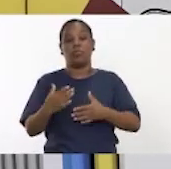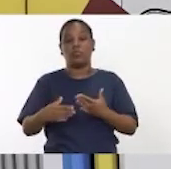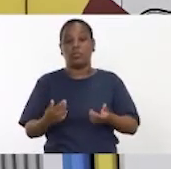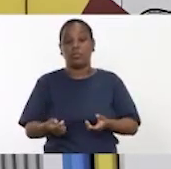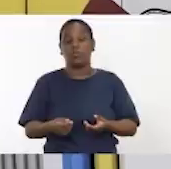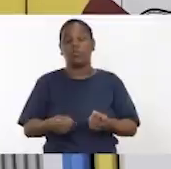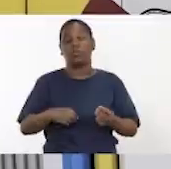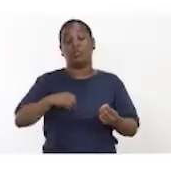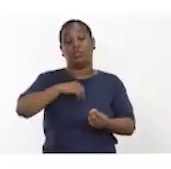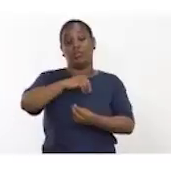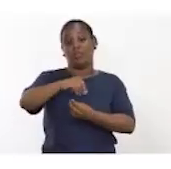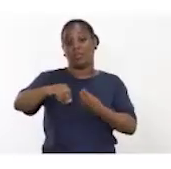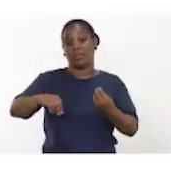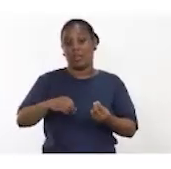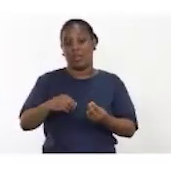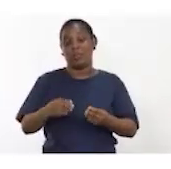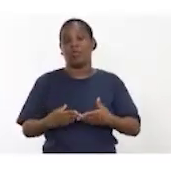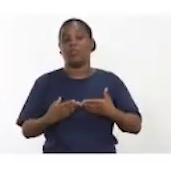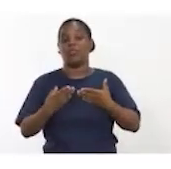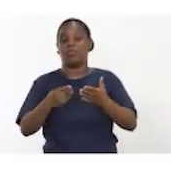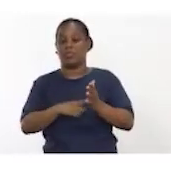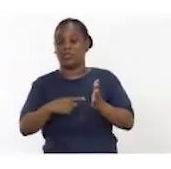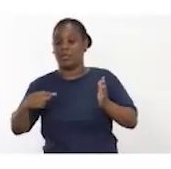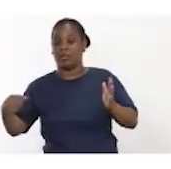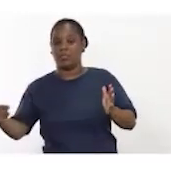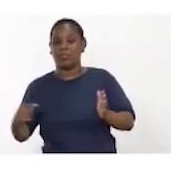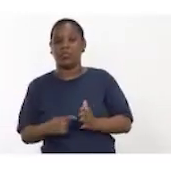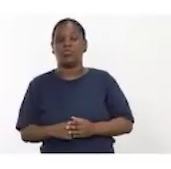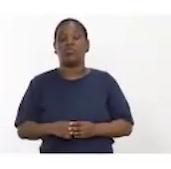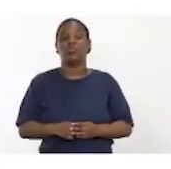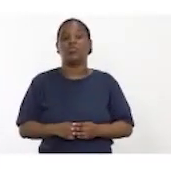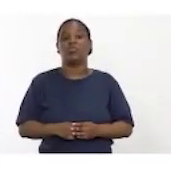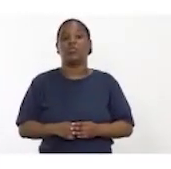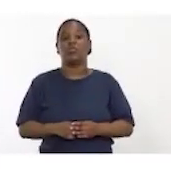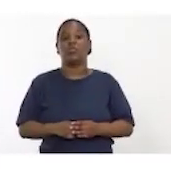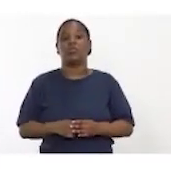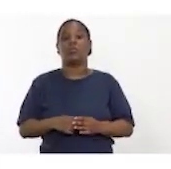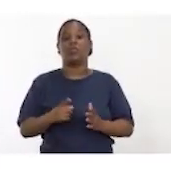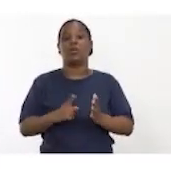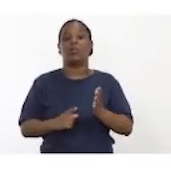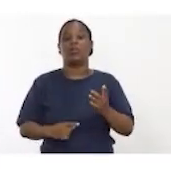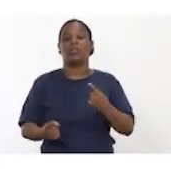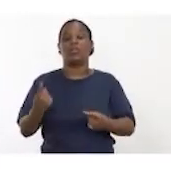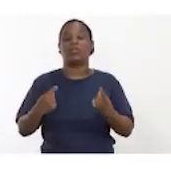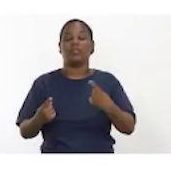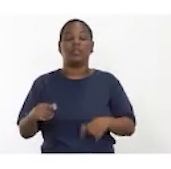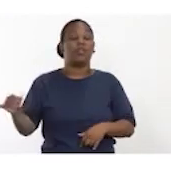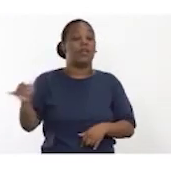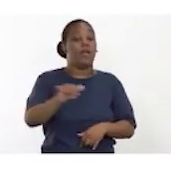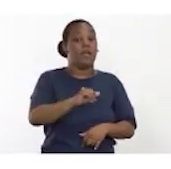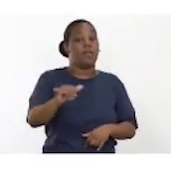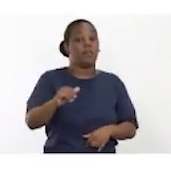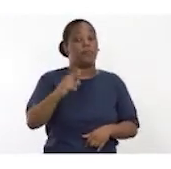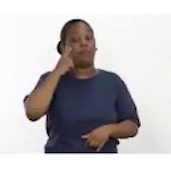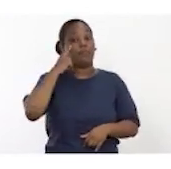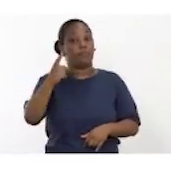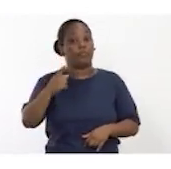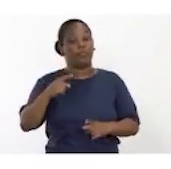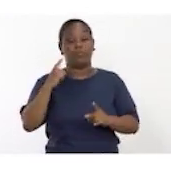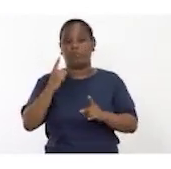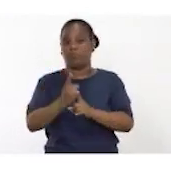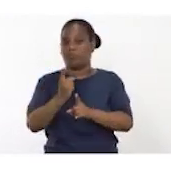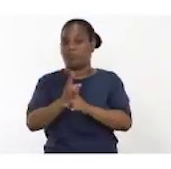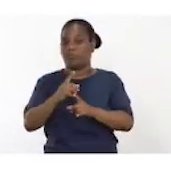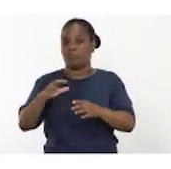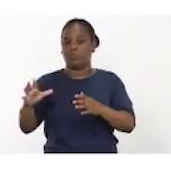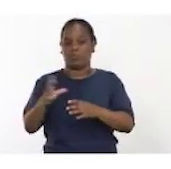generación, transmisión y transformación de la corriente alterna. Al igual que lo vimos